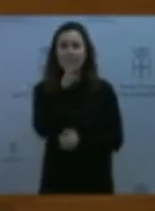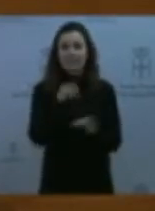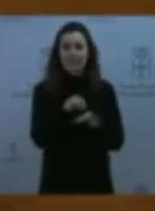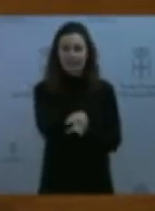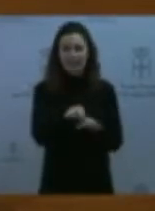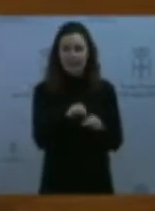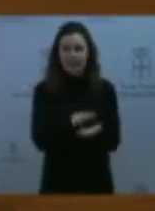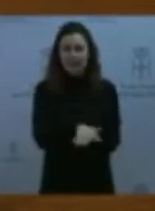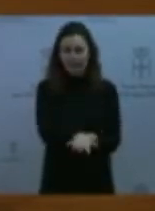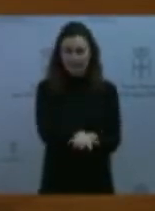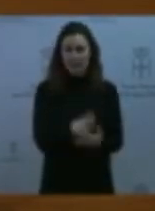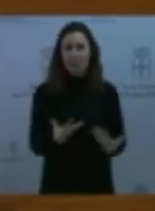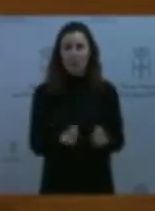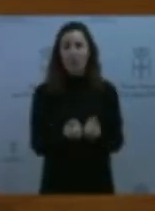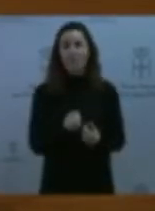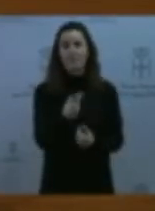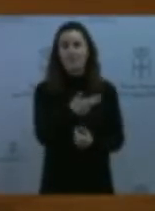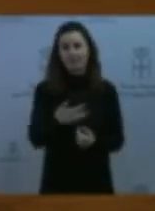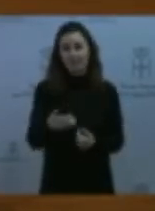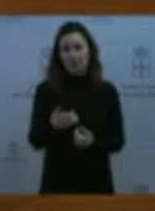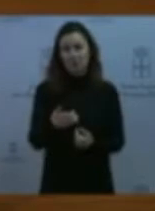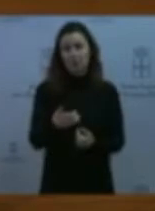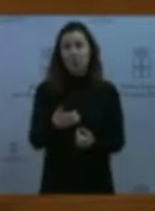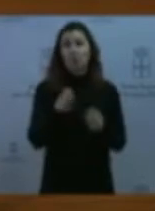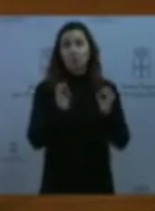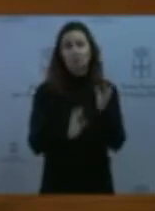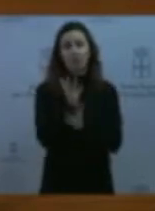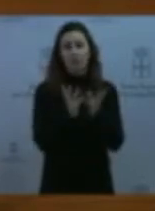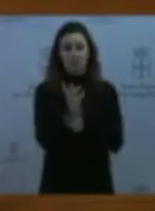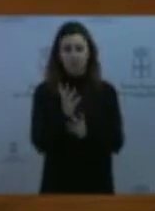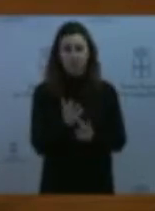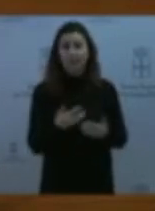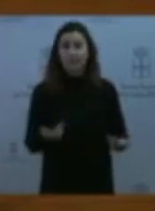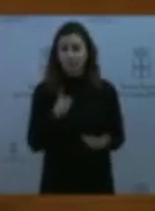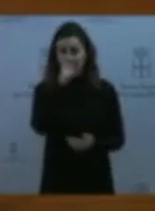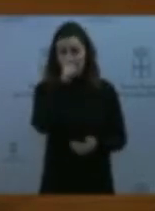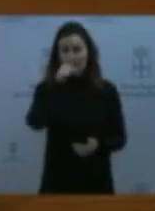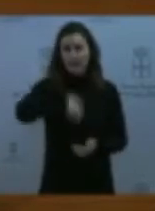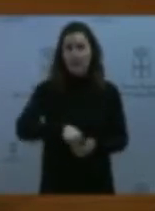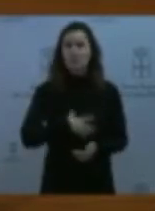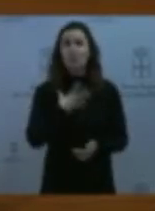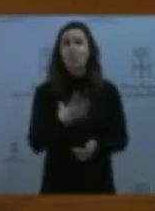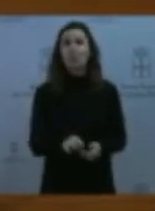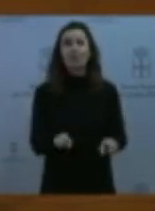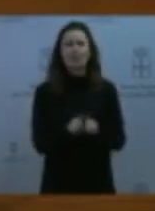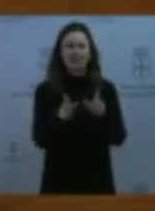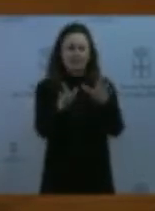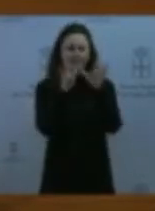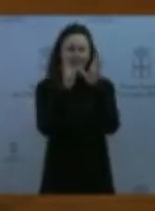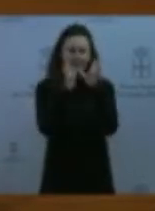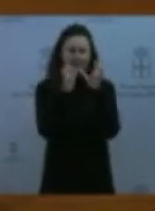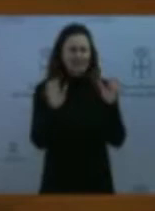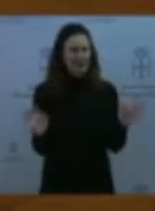1.552 incendios forestales. Ese año podría haber sido una tragedia excepcional en materia de incendios forestales si no se